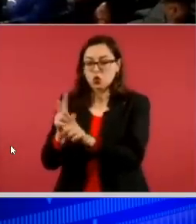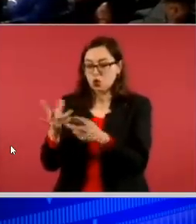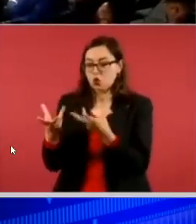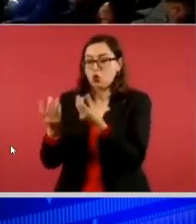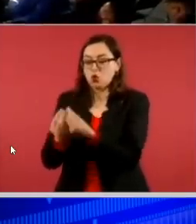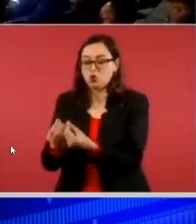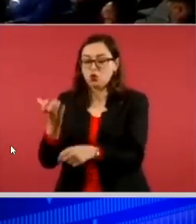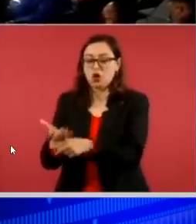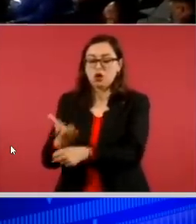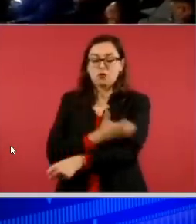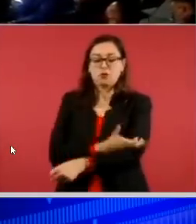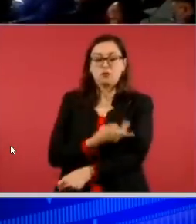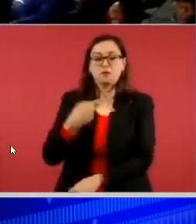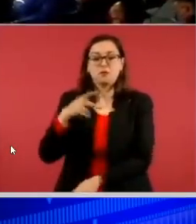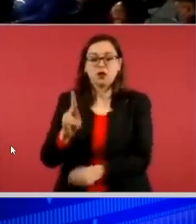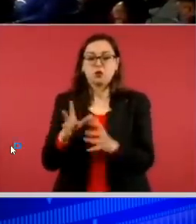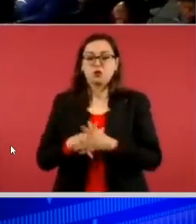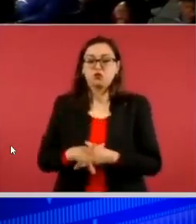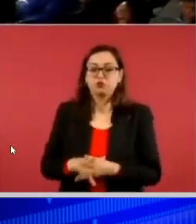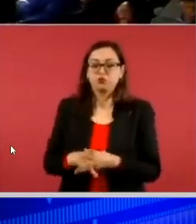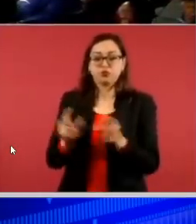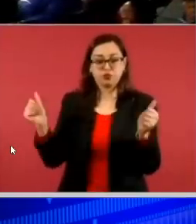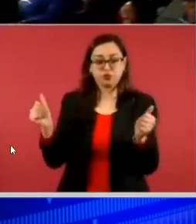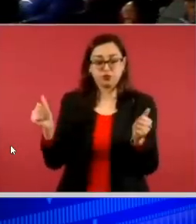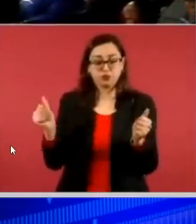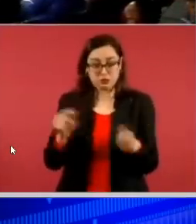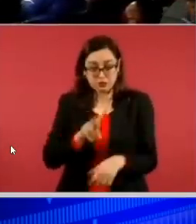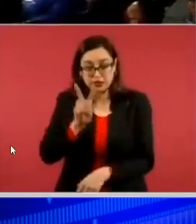si hay dos marinos desaparecidos